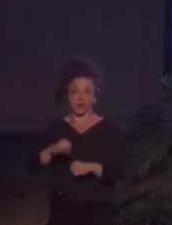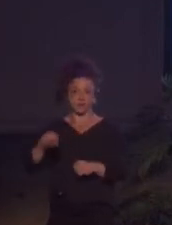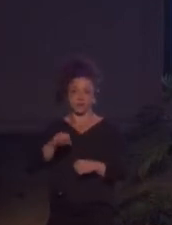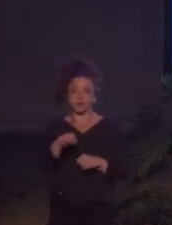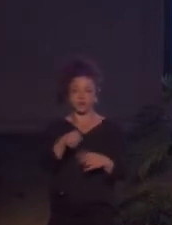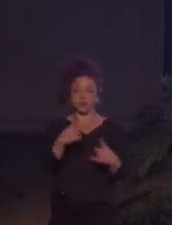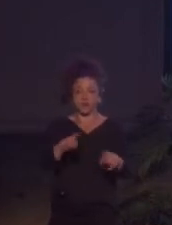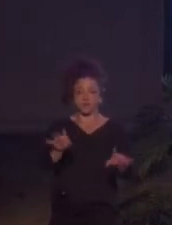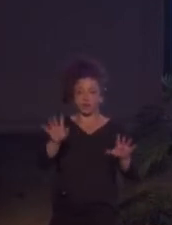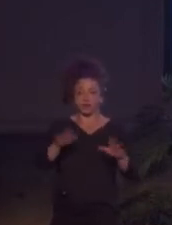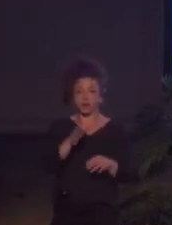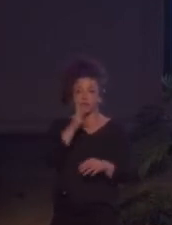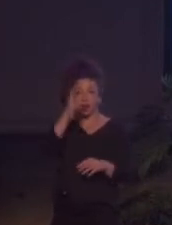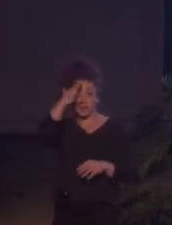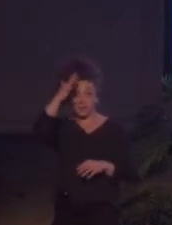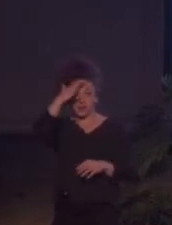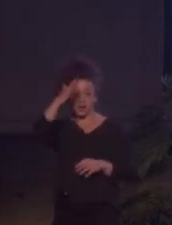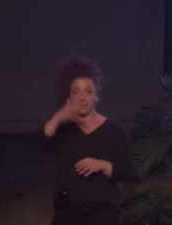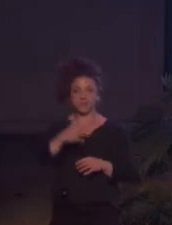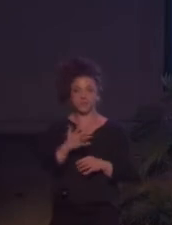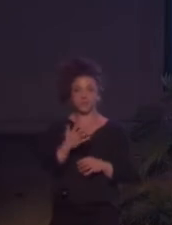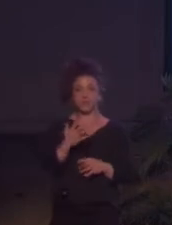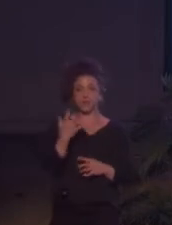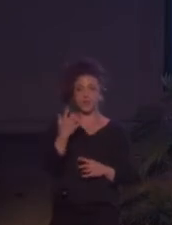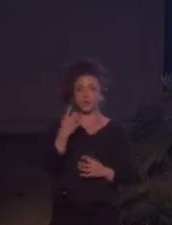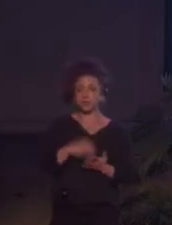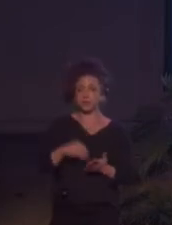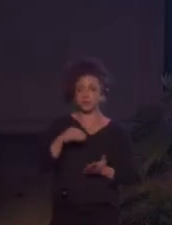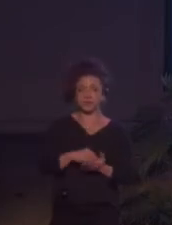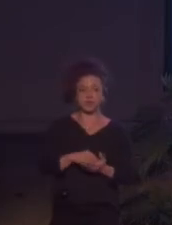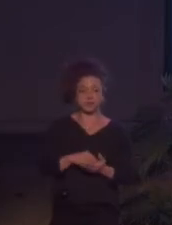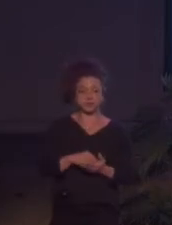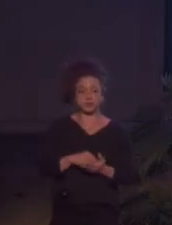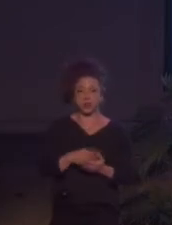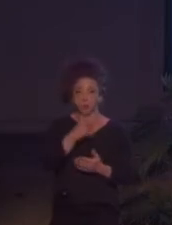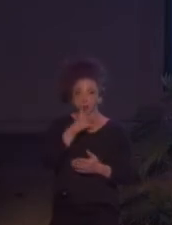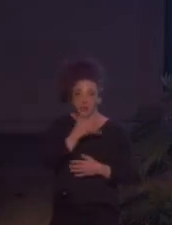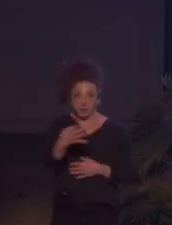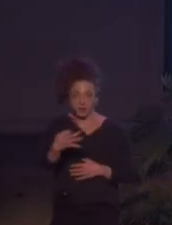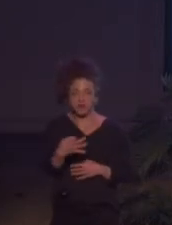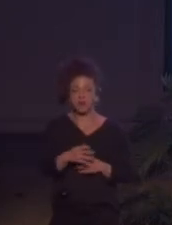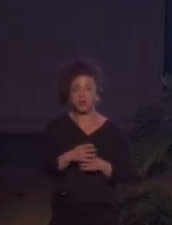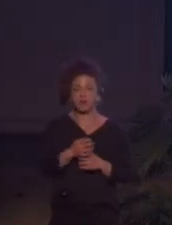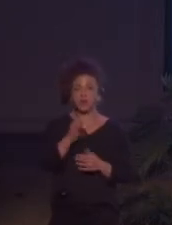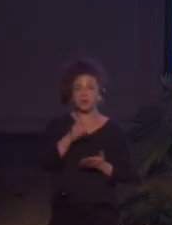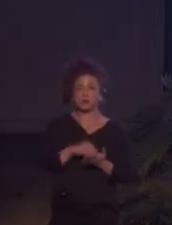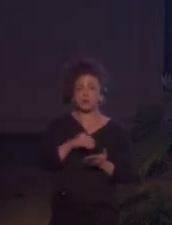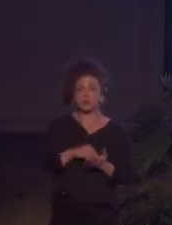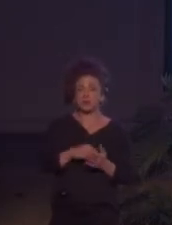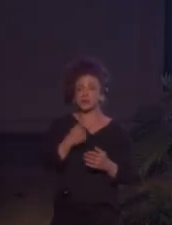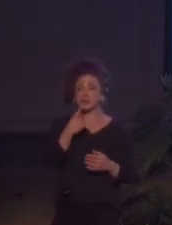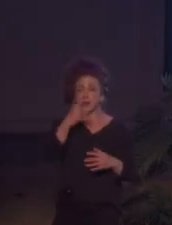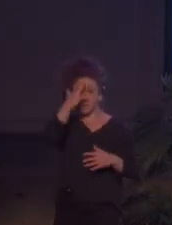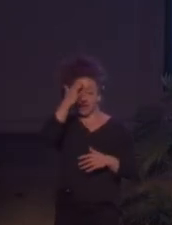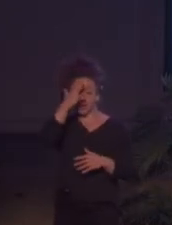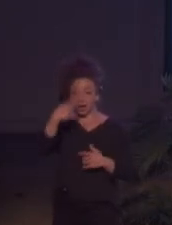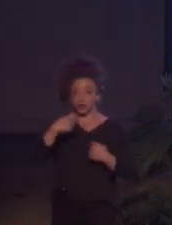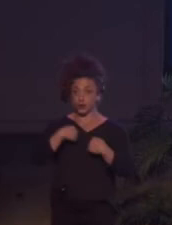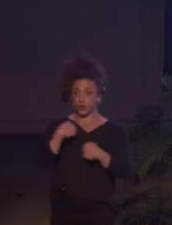claro, imaginaros, se nos dice muchas veces, lo que es cierto, ¿no? Hay una ganadería pequeñita que dices tú, donde hay